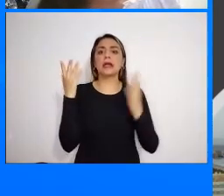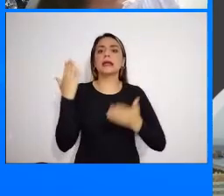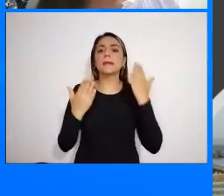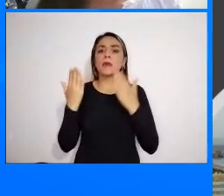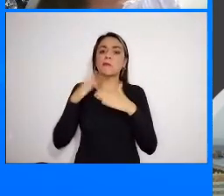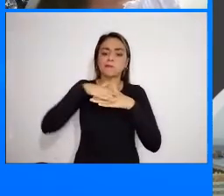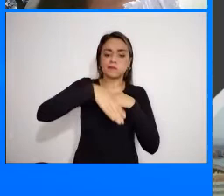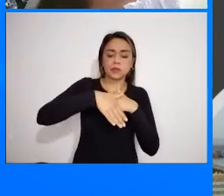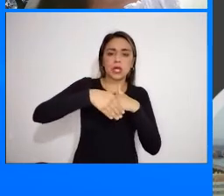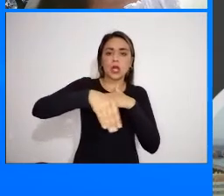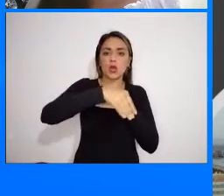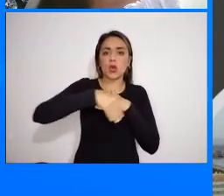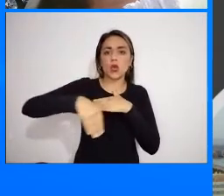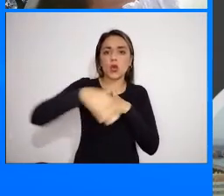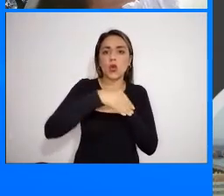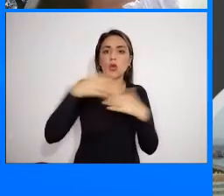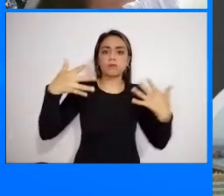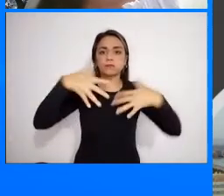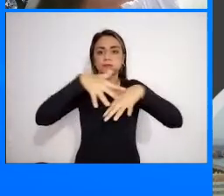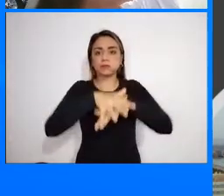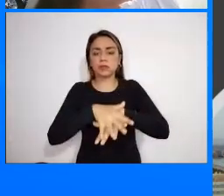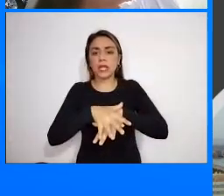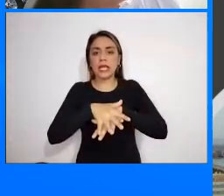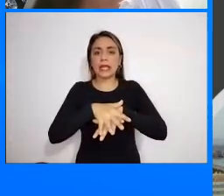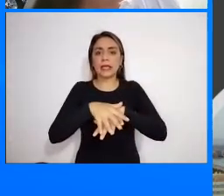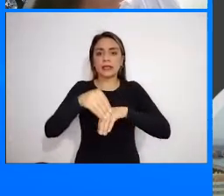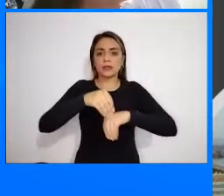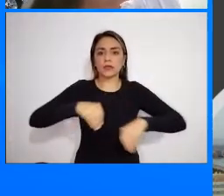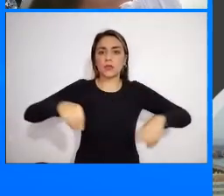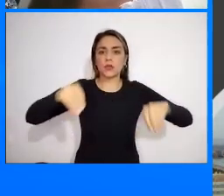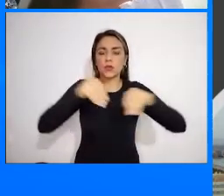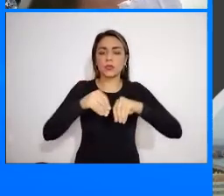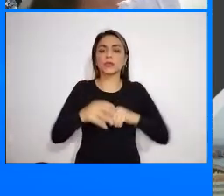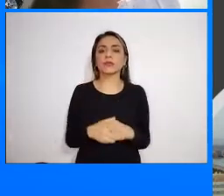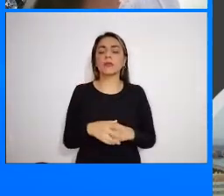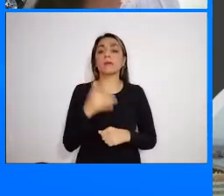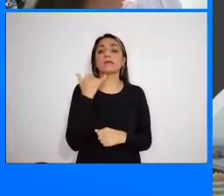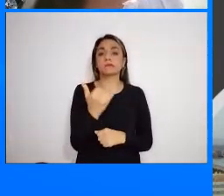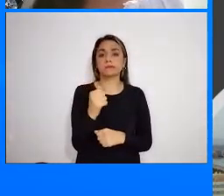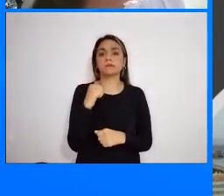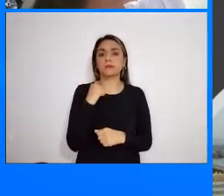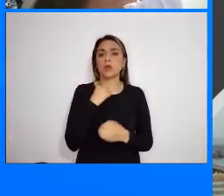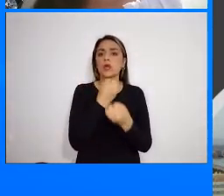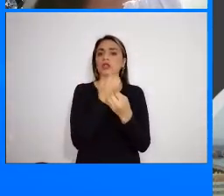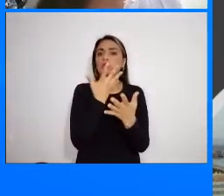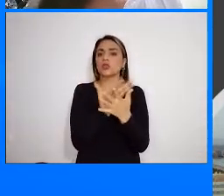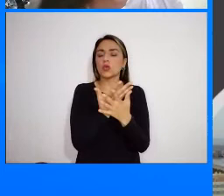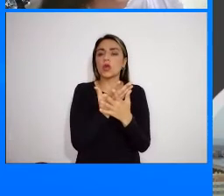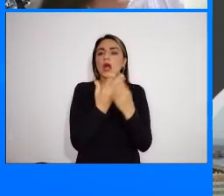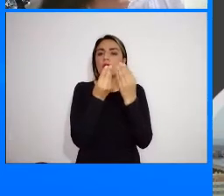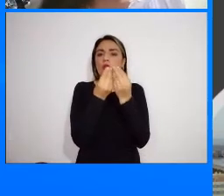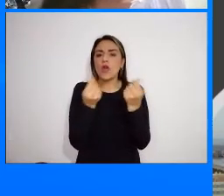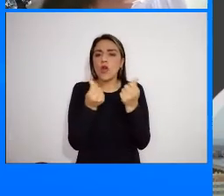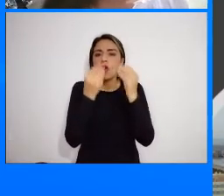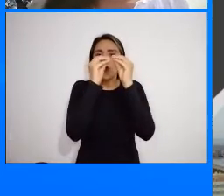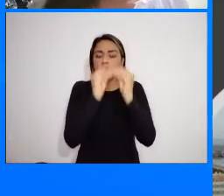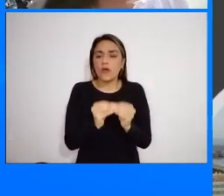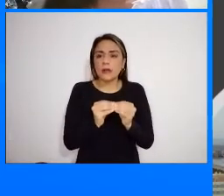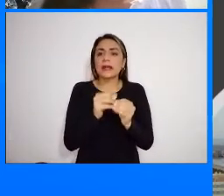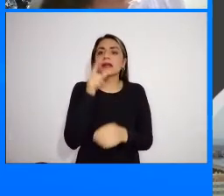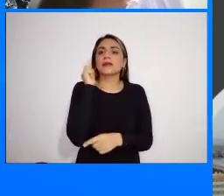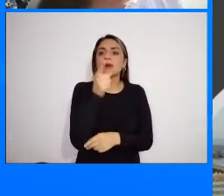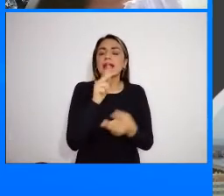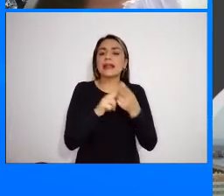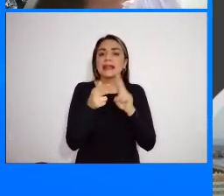del suelo, de la composición del suelo. O sea, el suelo tiene pues su estructura, su textura, y debido